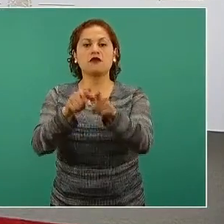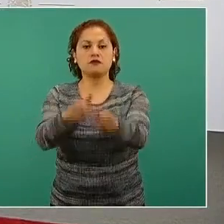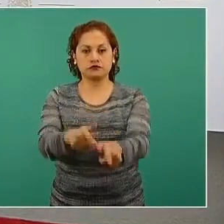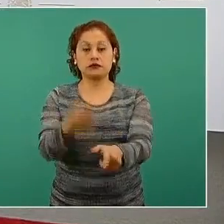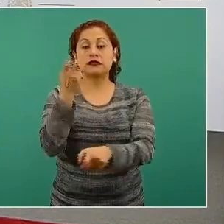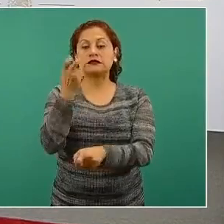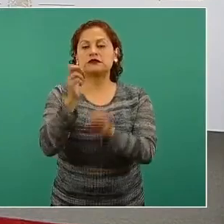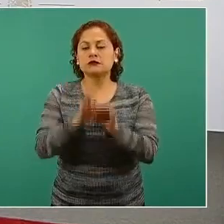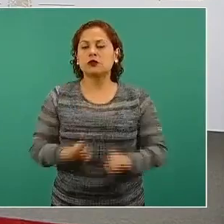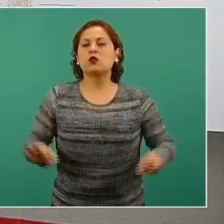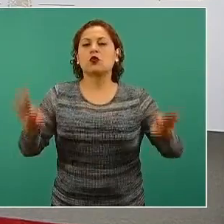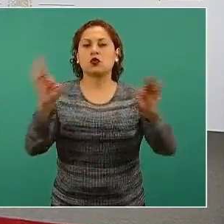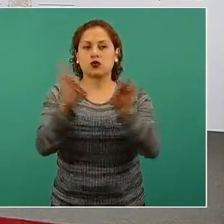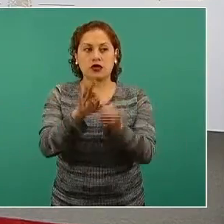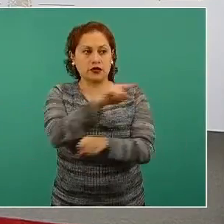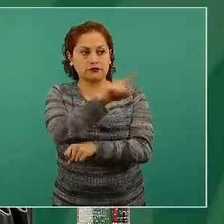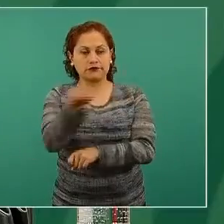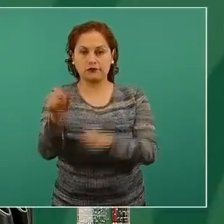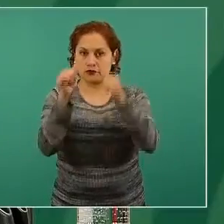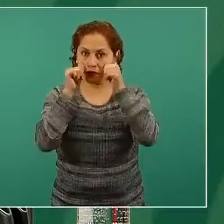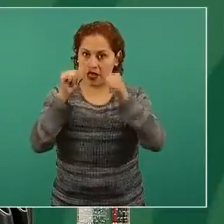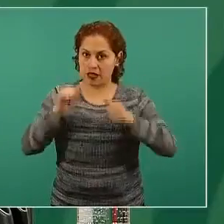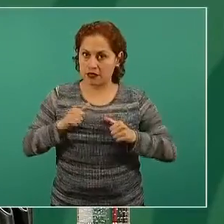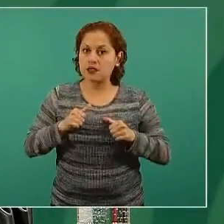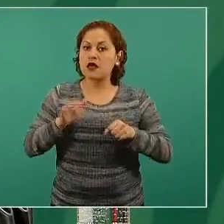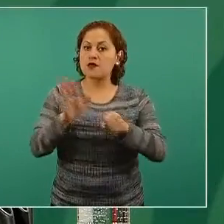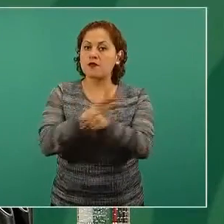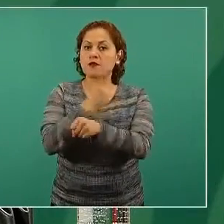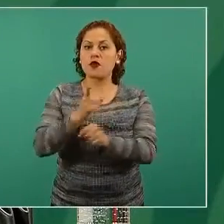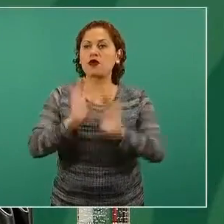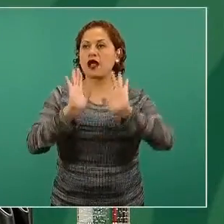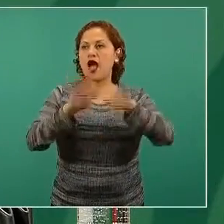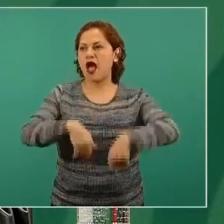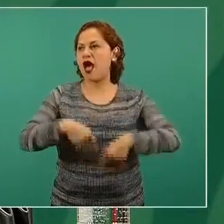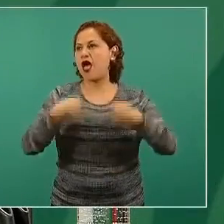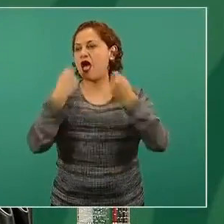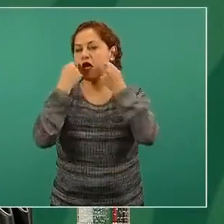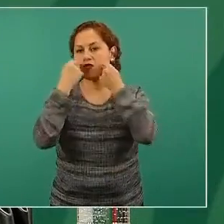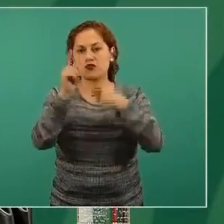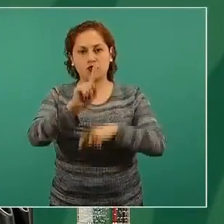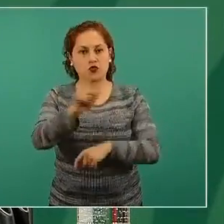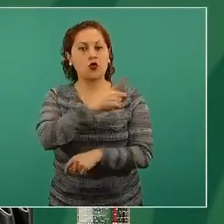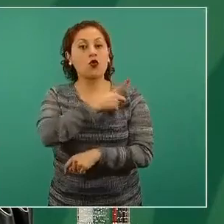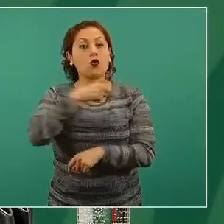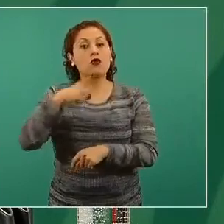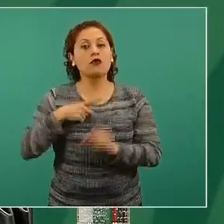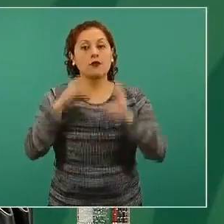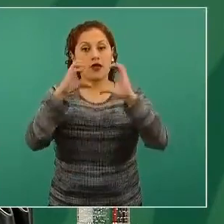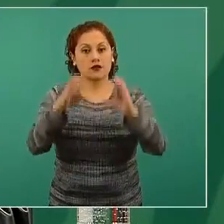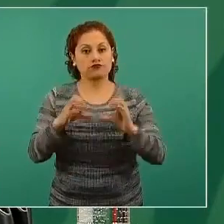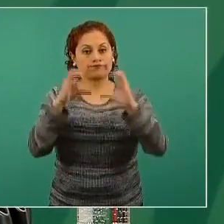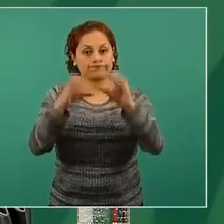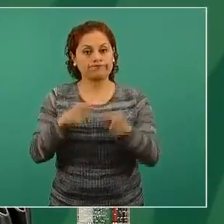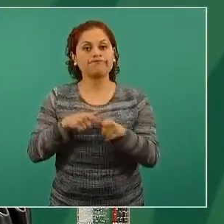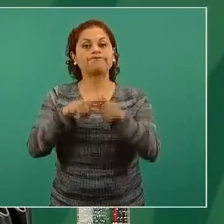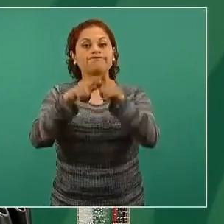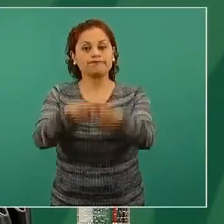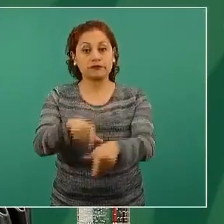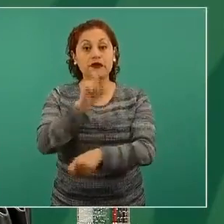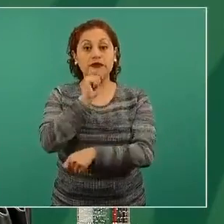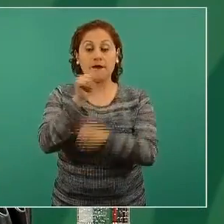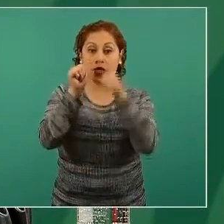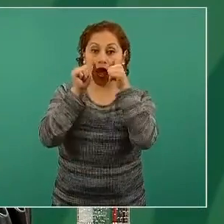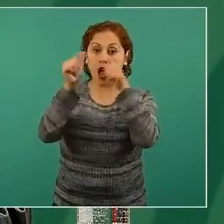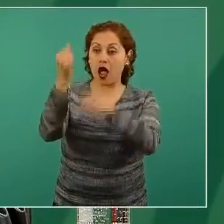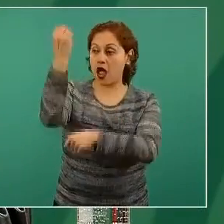la guardia, tenemos que seguir, y aunque sabemos que el semáforo permite un poco mayor de movilidad de acuerdo al color que tenemos que